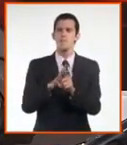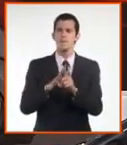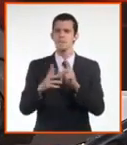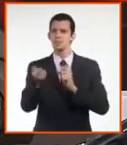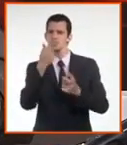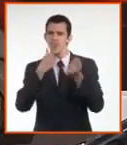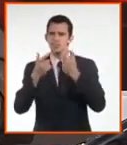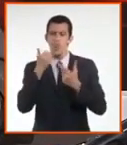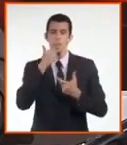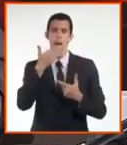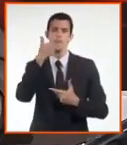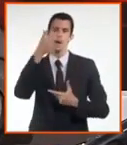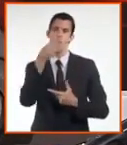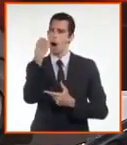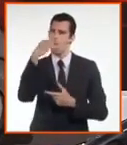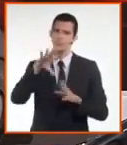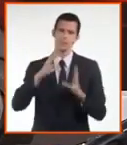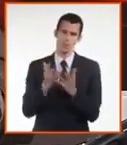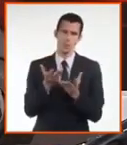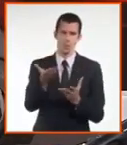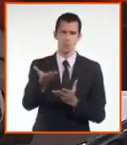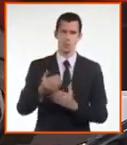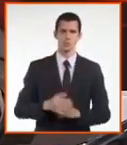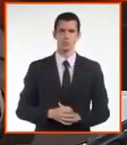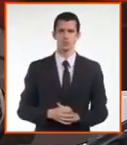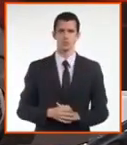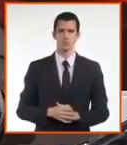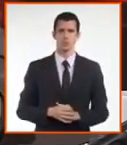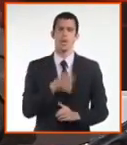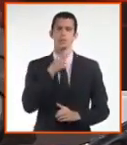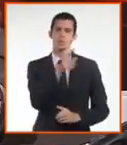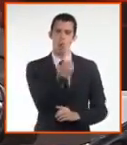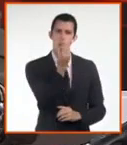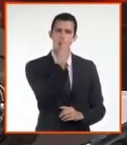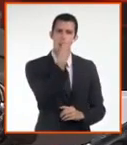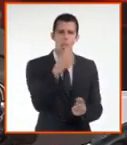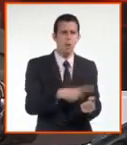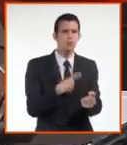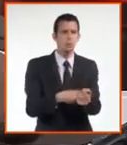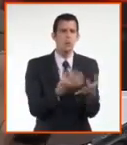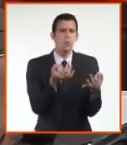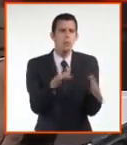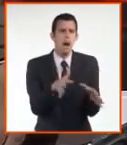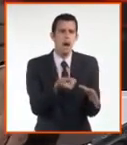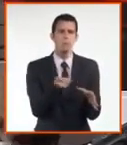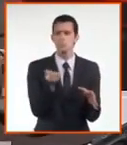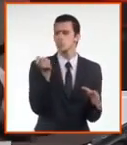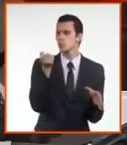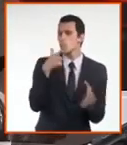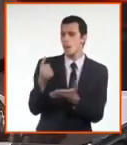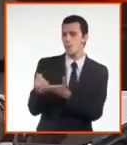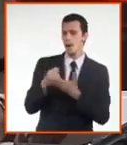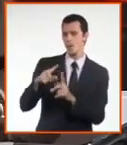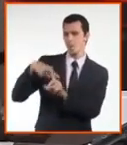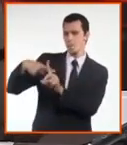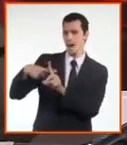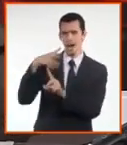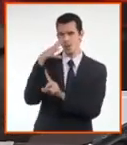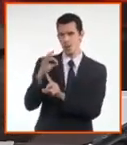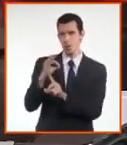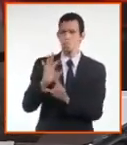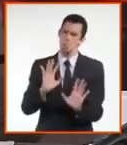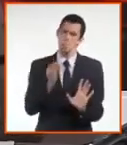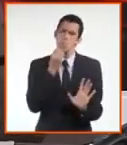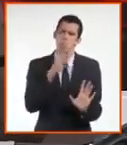para alimentos o suplementos nutricionales entonces las tabletas este